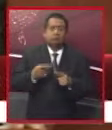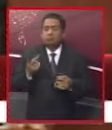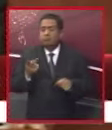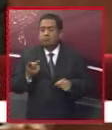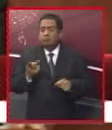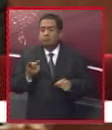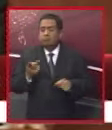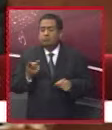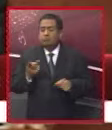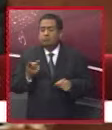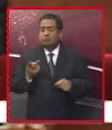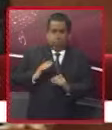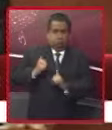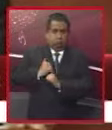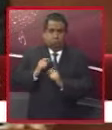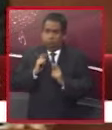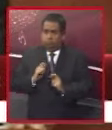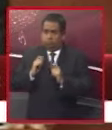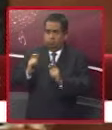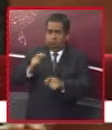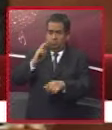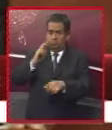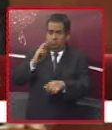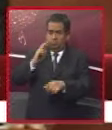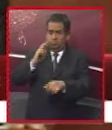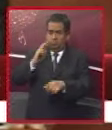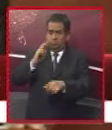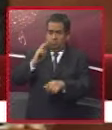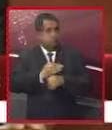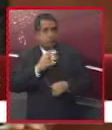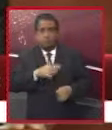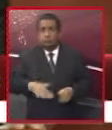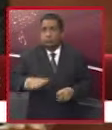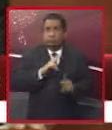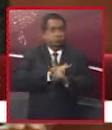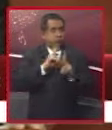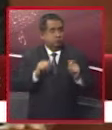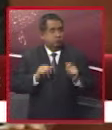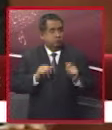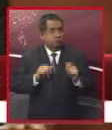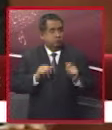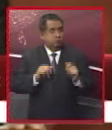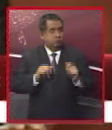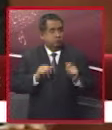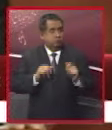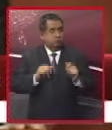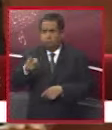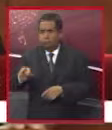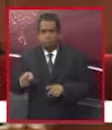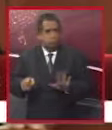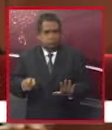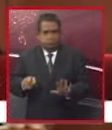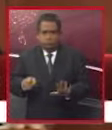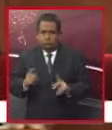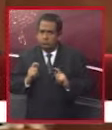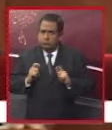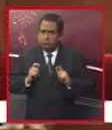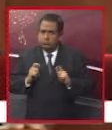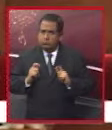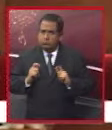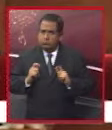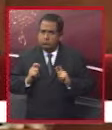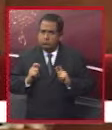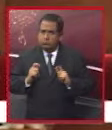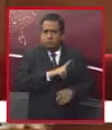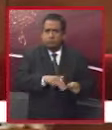que las Fuerzas Armadas asuman en tiempos de paz actividades que competen estrictamente a la autoridad civil